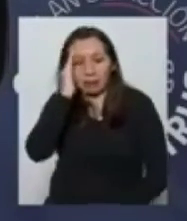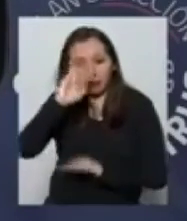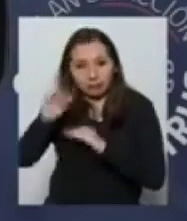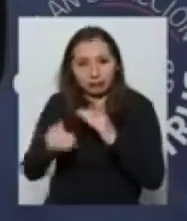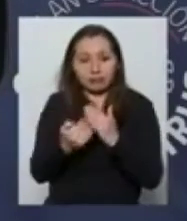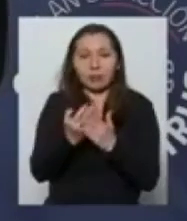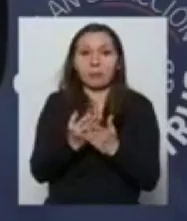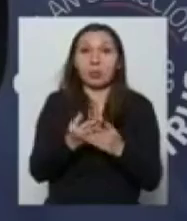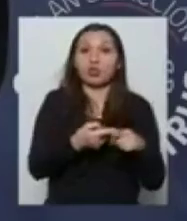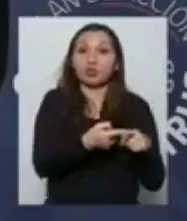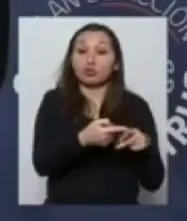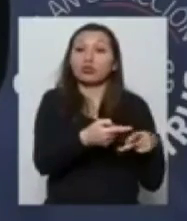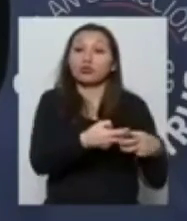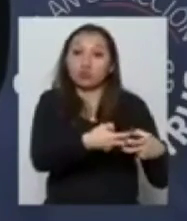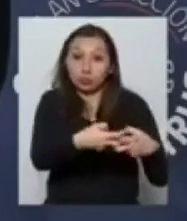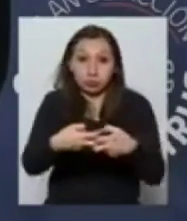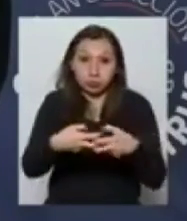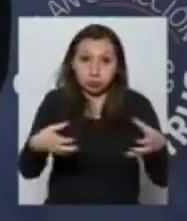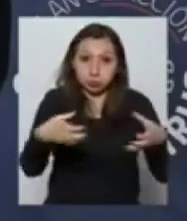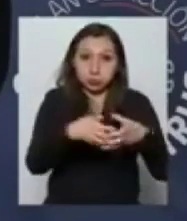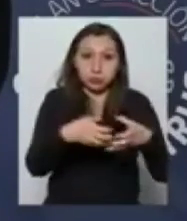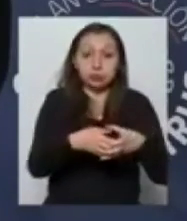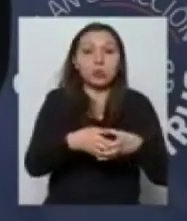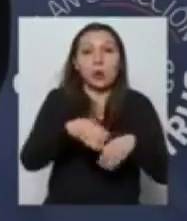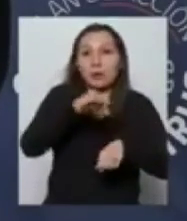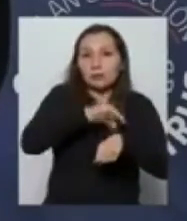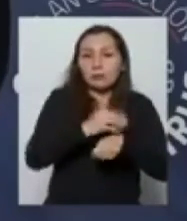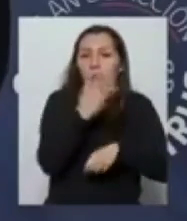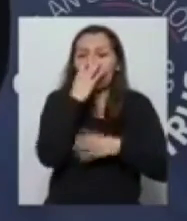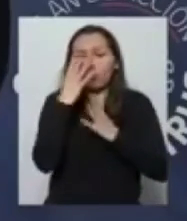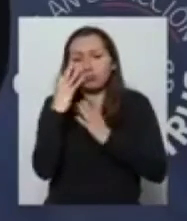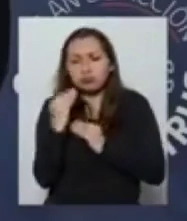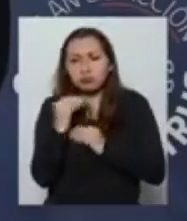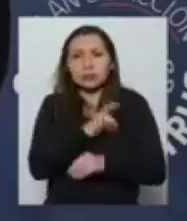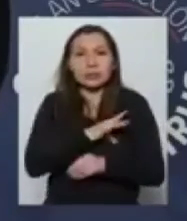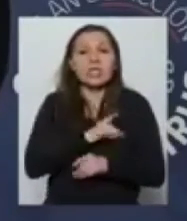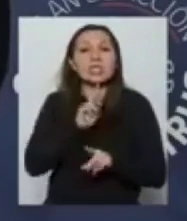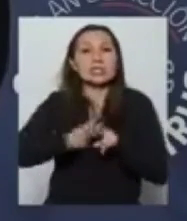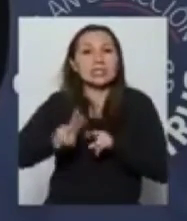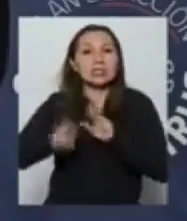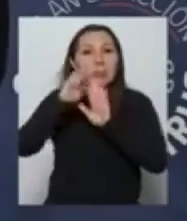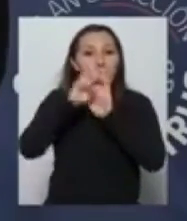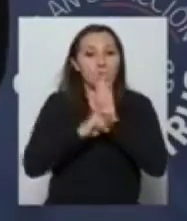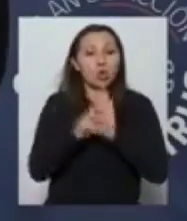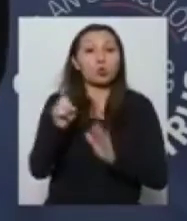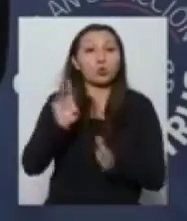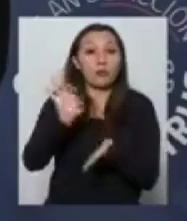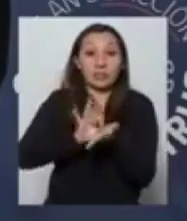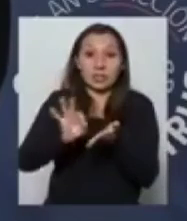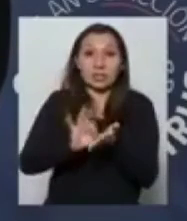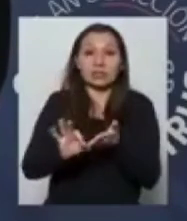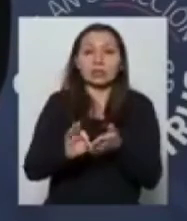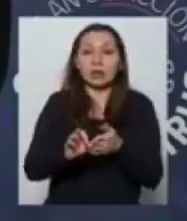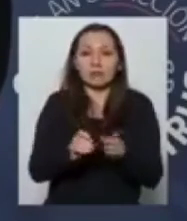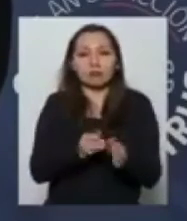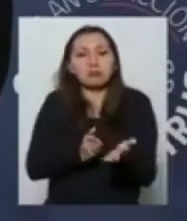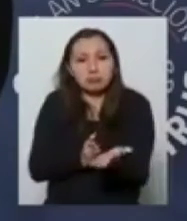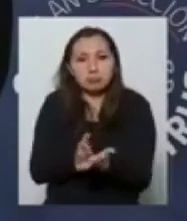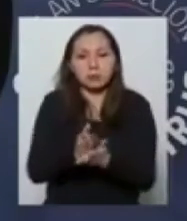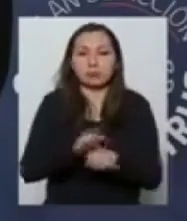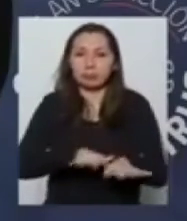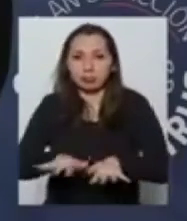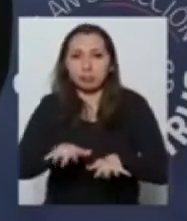La Sociedad de Anestesiología de Chile ha elaborado un protocolo que el subsecretario ha